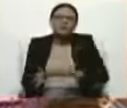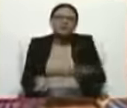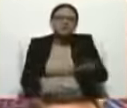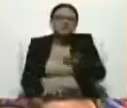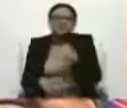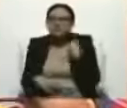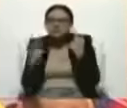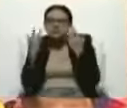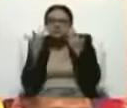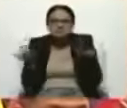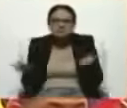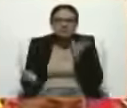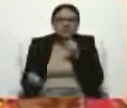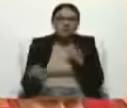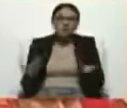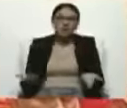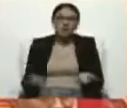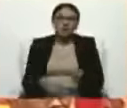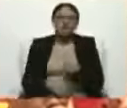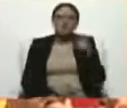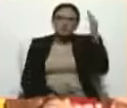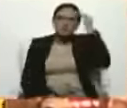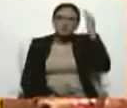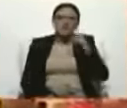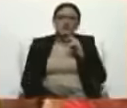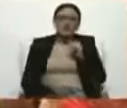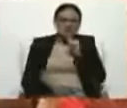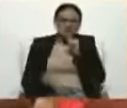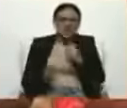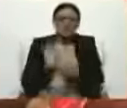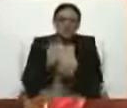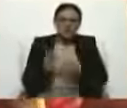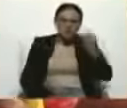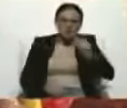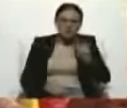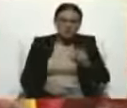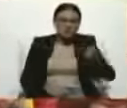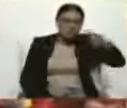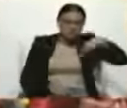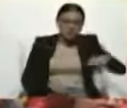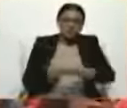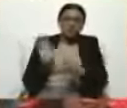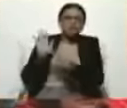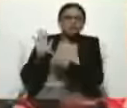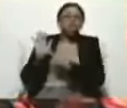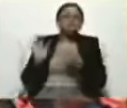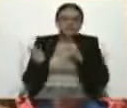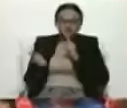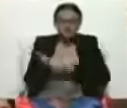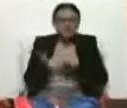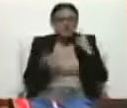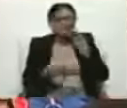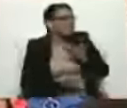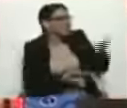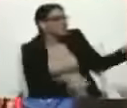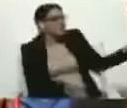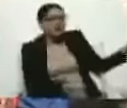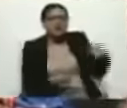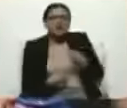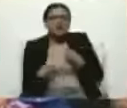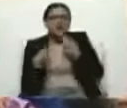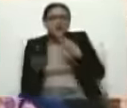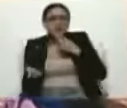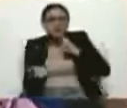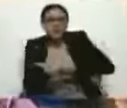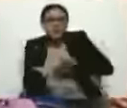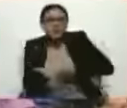¿Saben a quién le cuadran los números? A los que tenemos los pies sobre la tierra, al chavismo, a los revolucionarios, a la revolución, a los